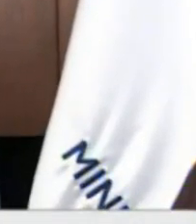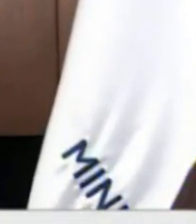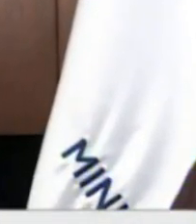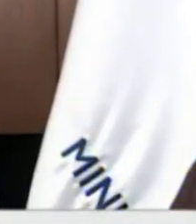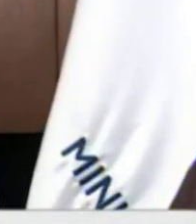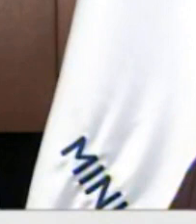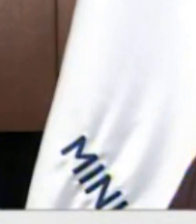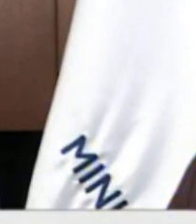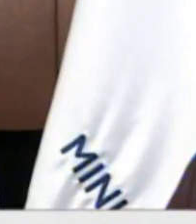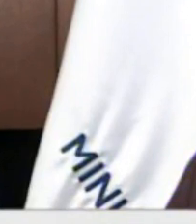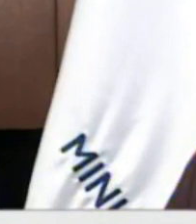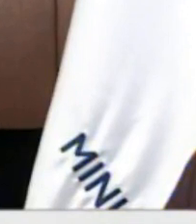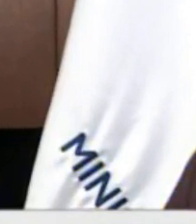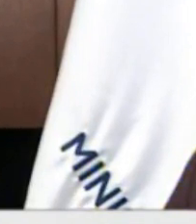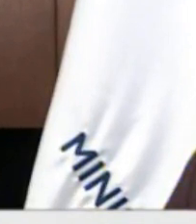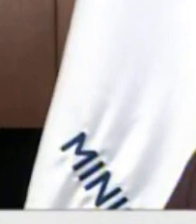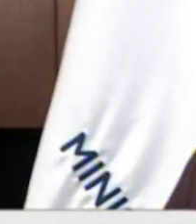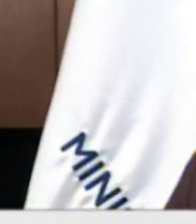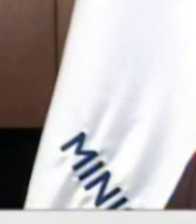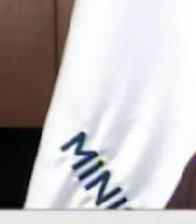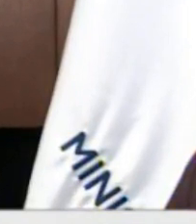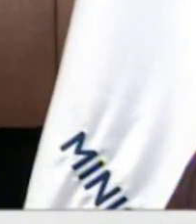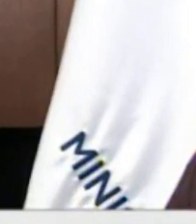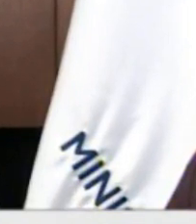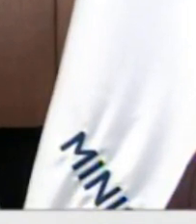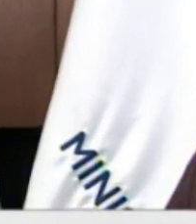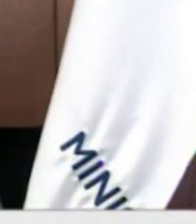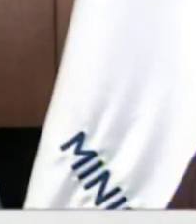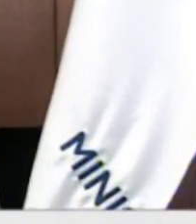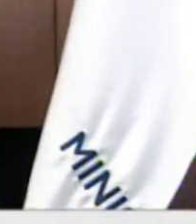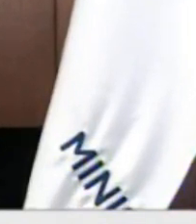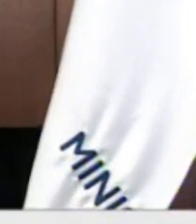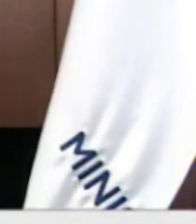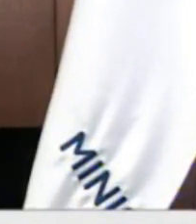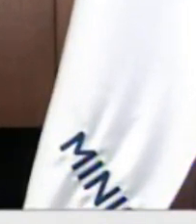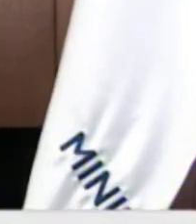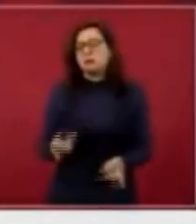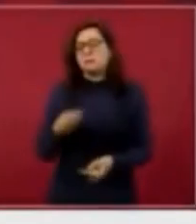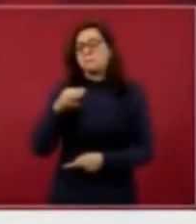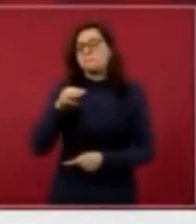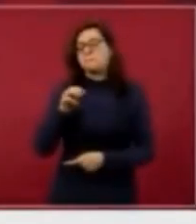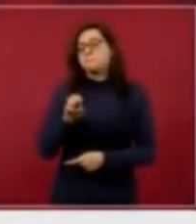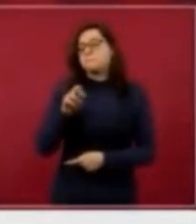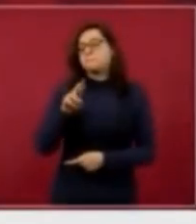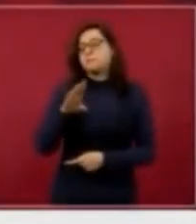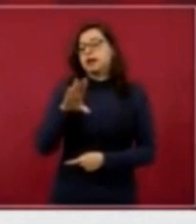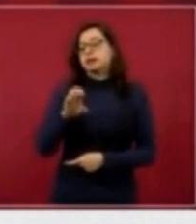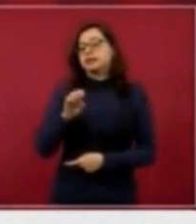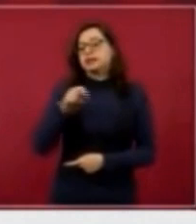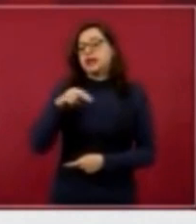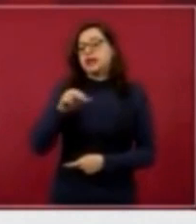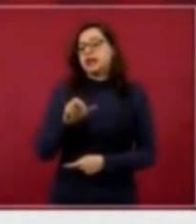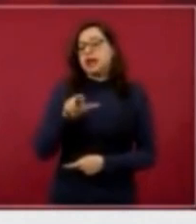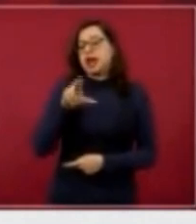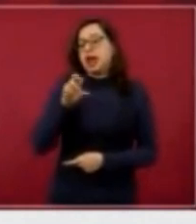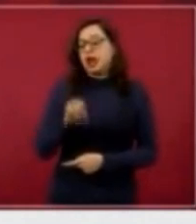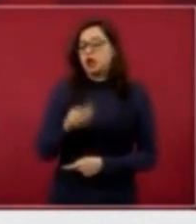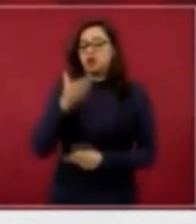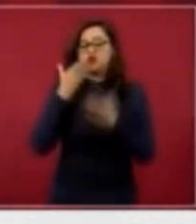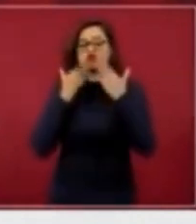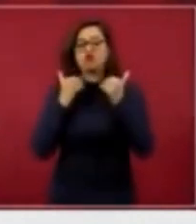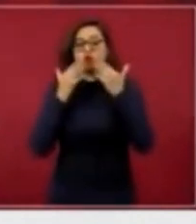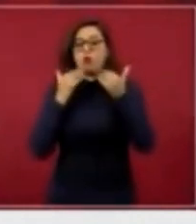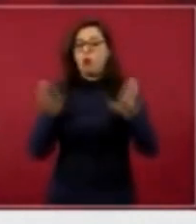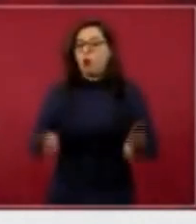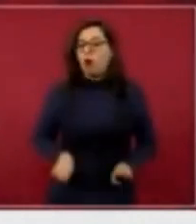tema político de la embajada en guatemala y estuvimos viendo las posibilidades de tener que un evento importante con la